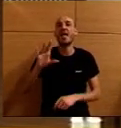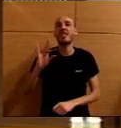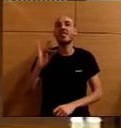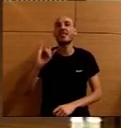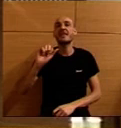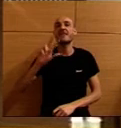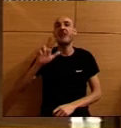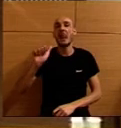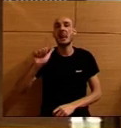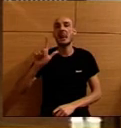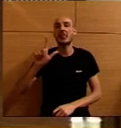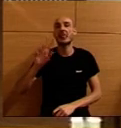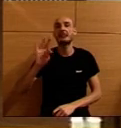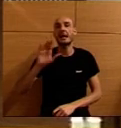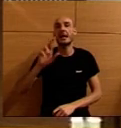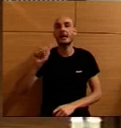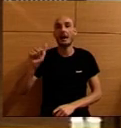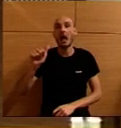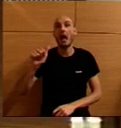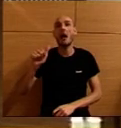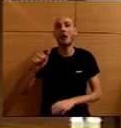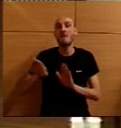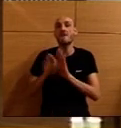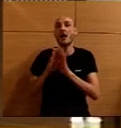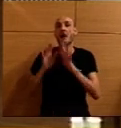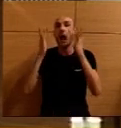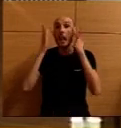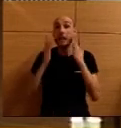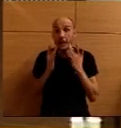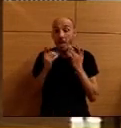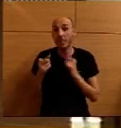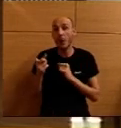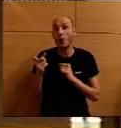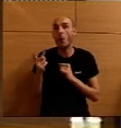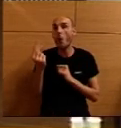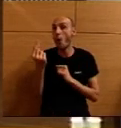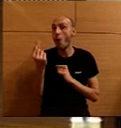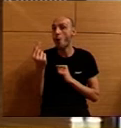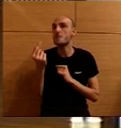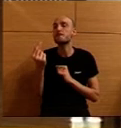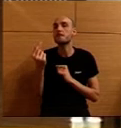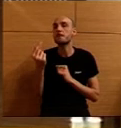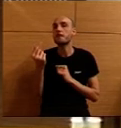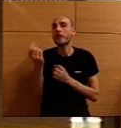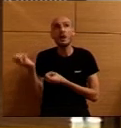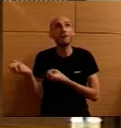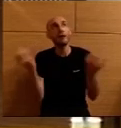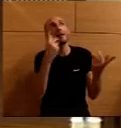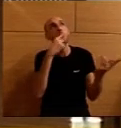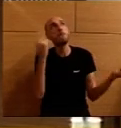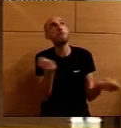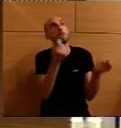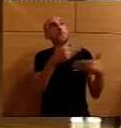en liquidación, pues que los accionistas conozcamos antes la información que la prensa sobre